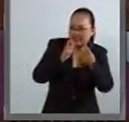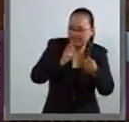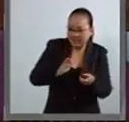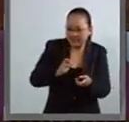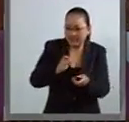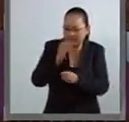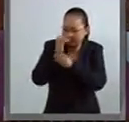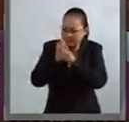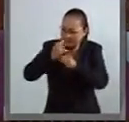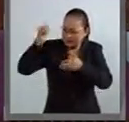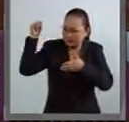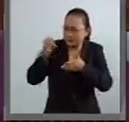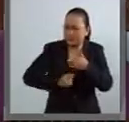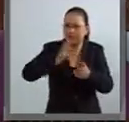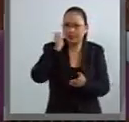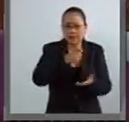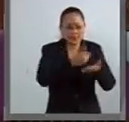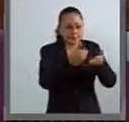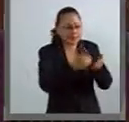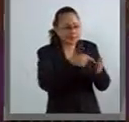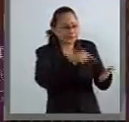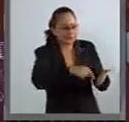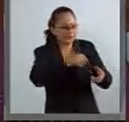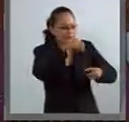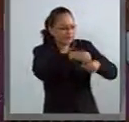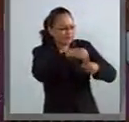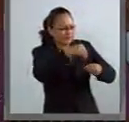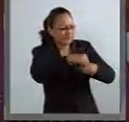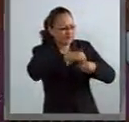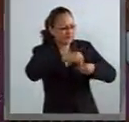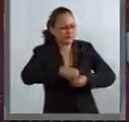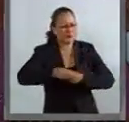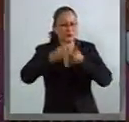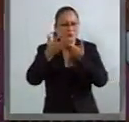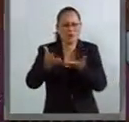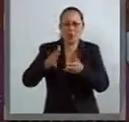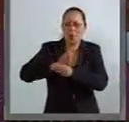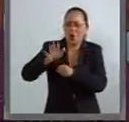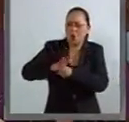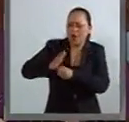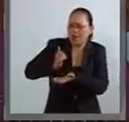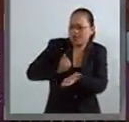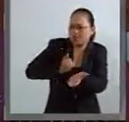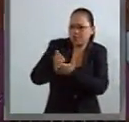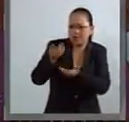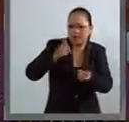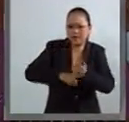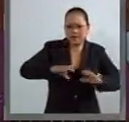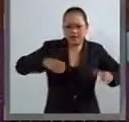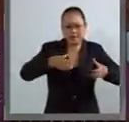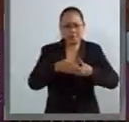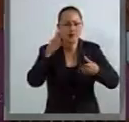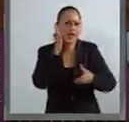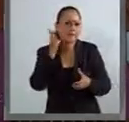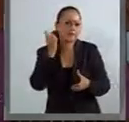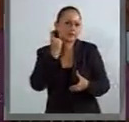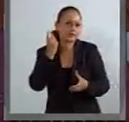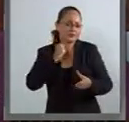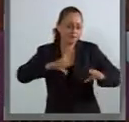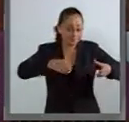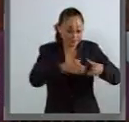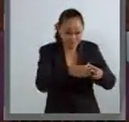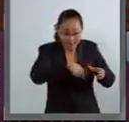cómo lograr que aquello que estaba en la oscuridad, las grandes decisiones que se toman desde el Poder Legislativo